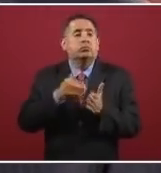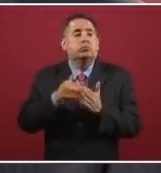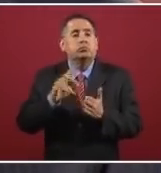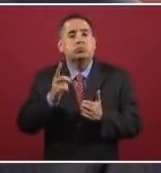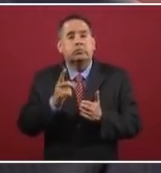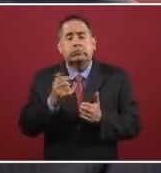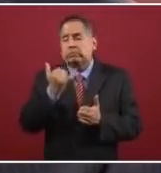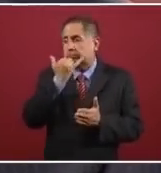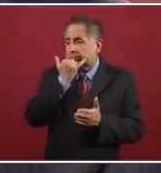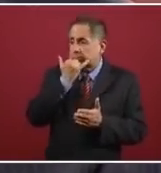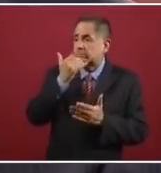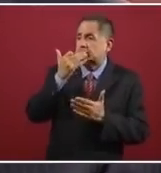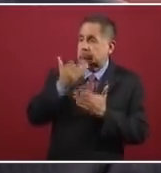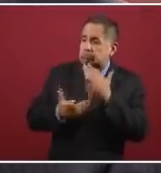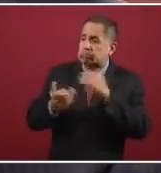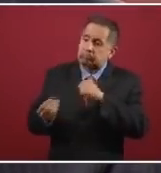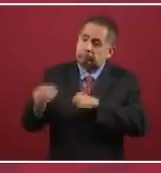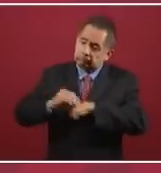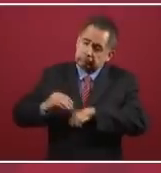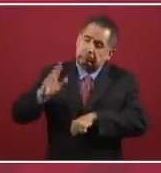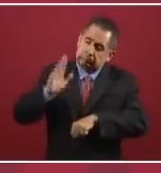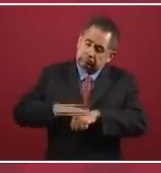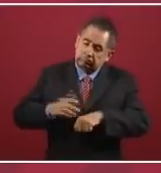8,000 millones de dólares iba a costar